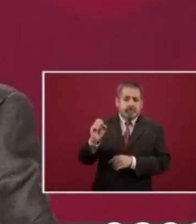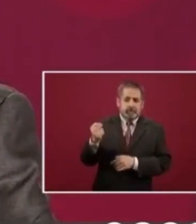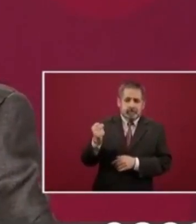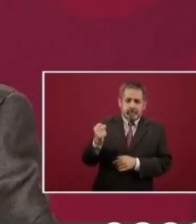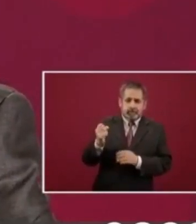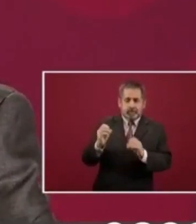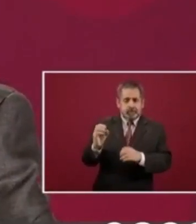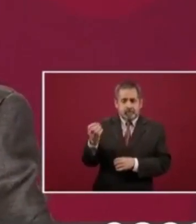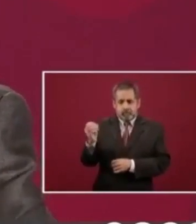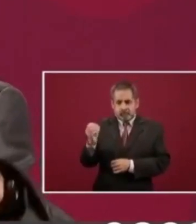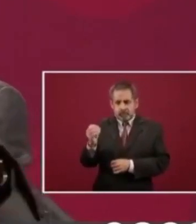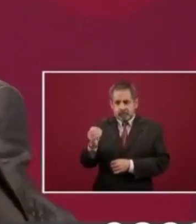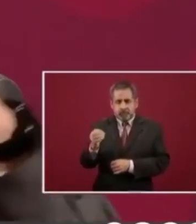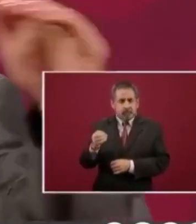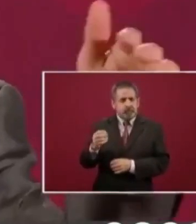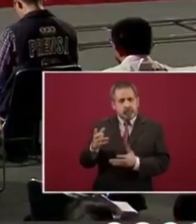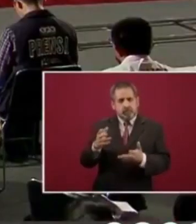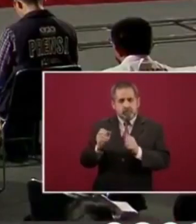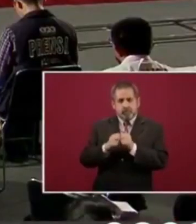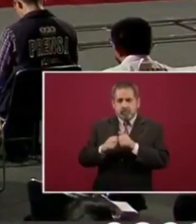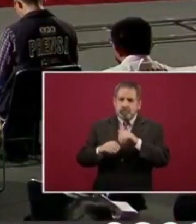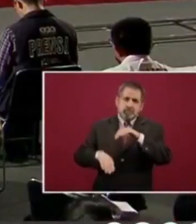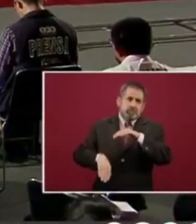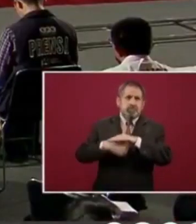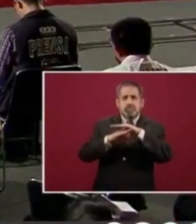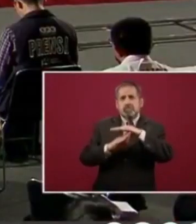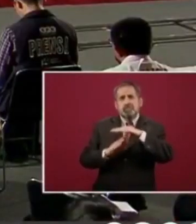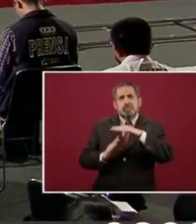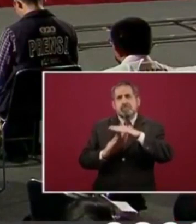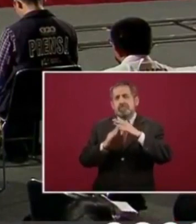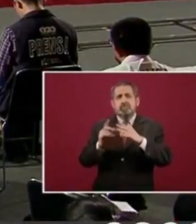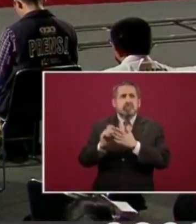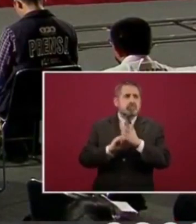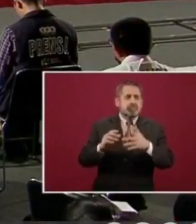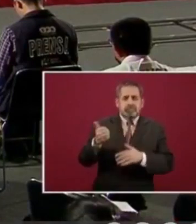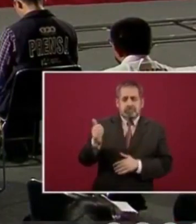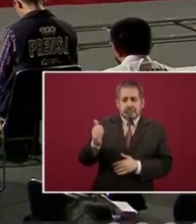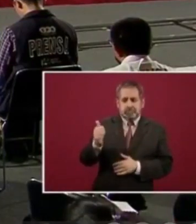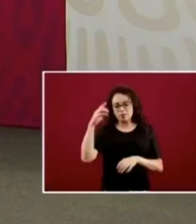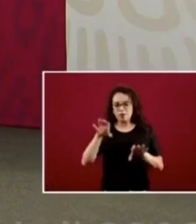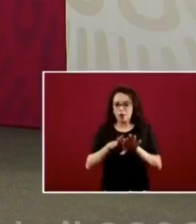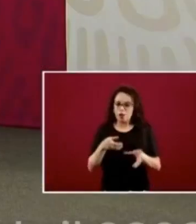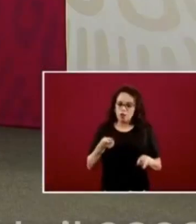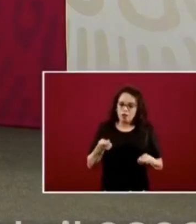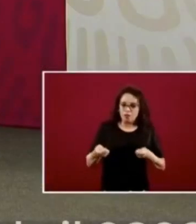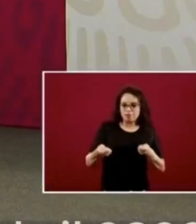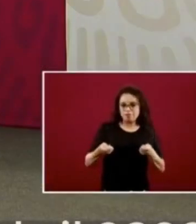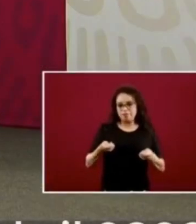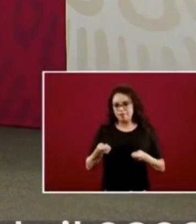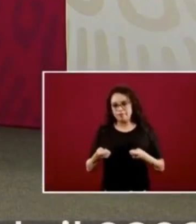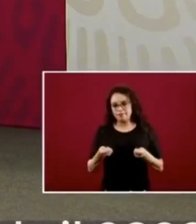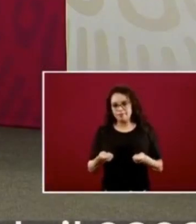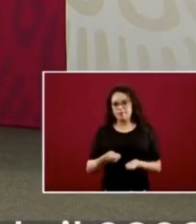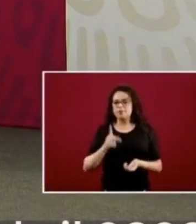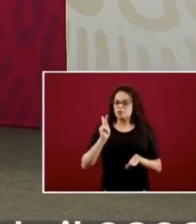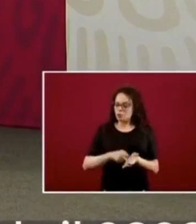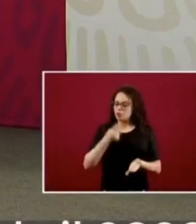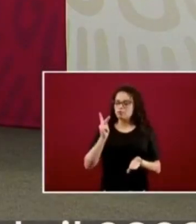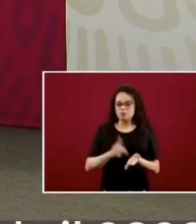esta epidemia, con un pico máximo quizá en el mes de agosto. Dejamos una y otra vez en claro que la epidemia no se va a